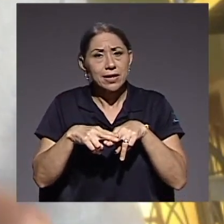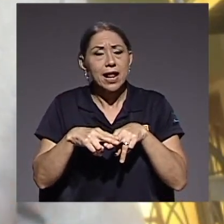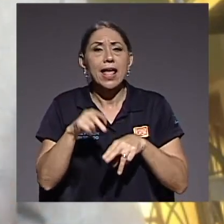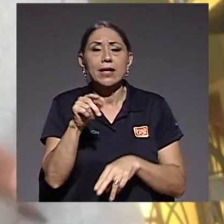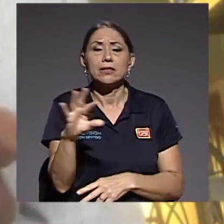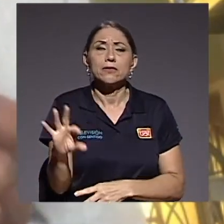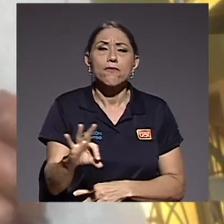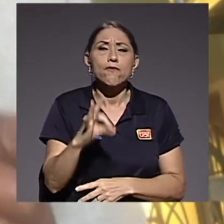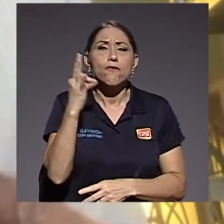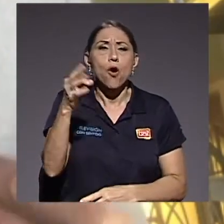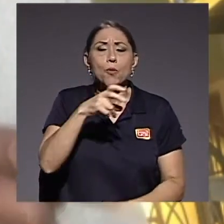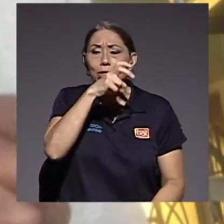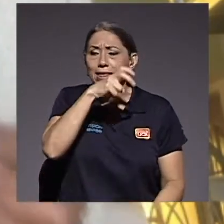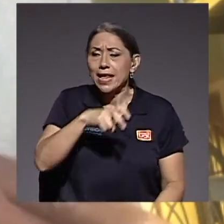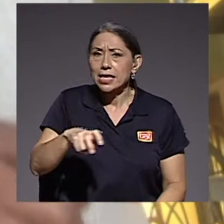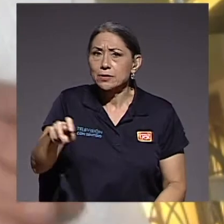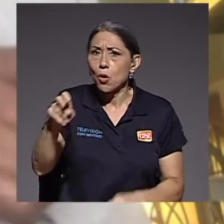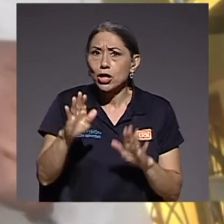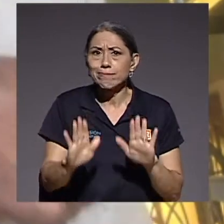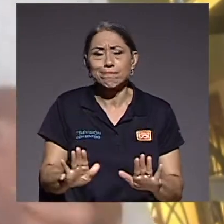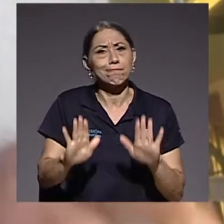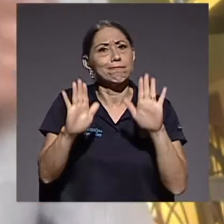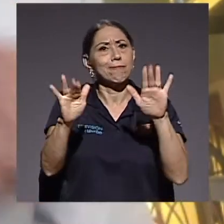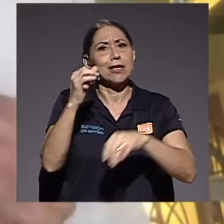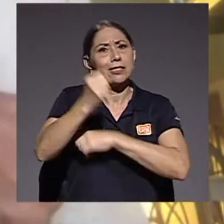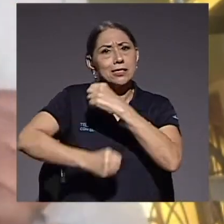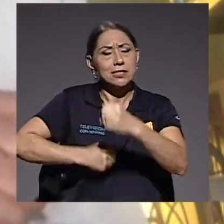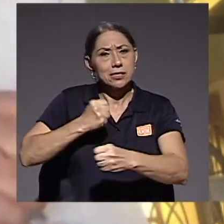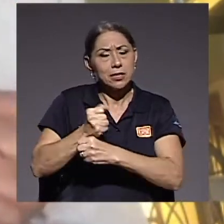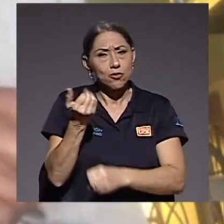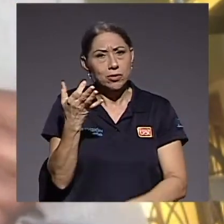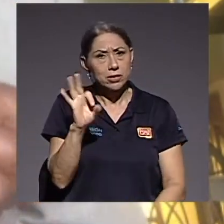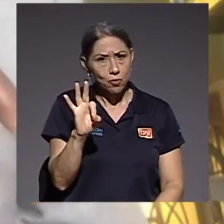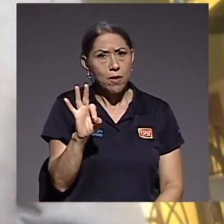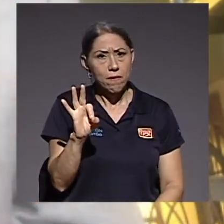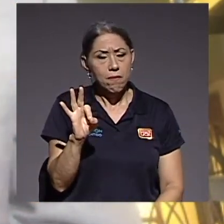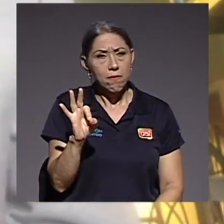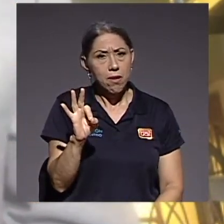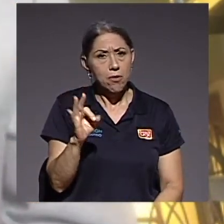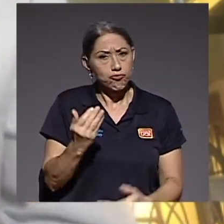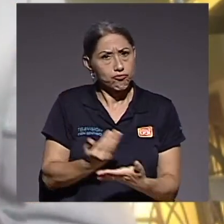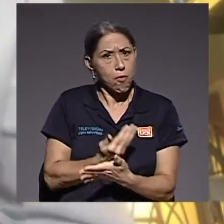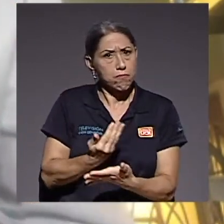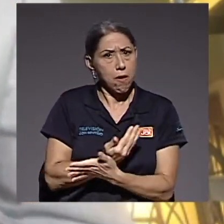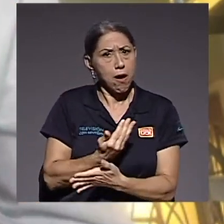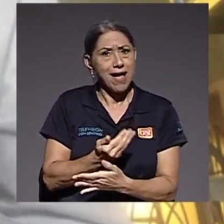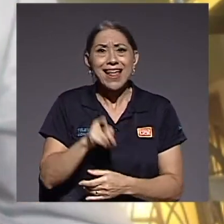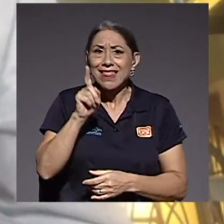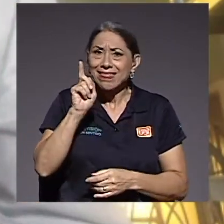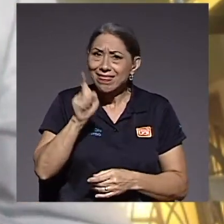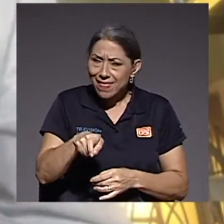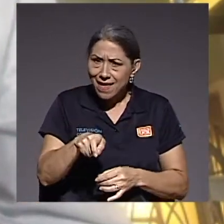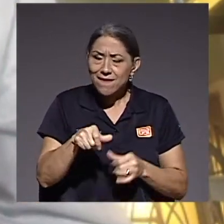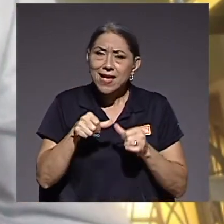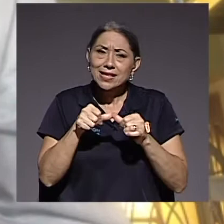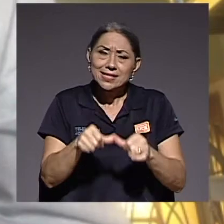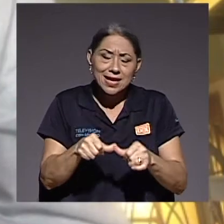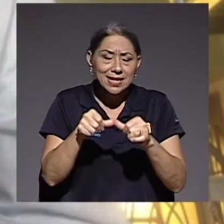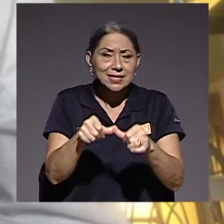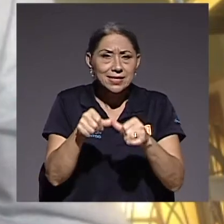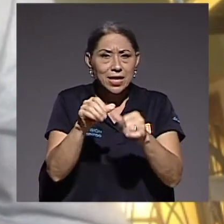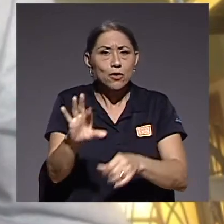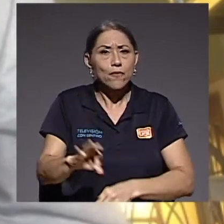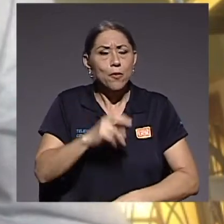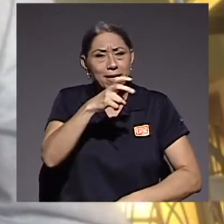modo de transporte por excelencia del siglo XIX, le tocaba seguir siendo el medio de